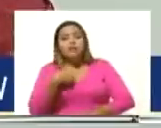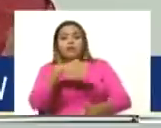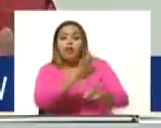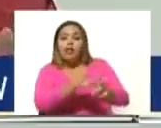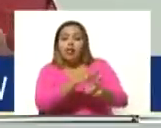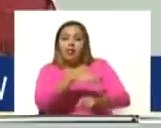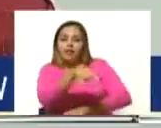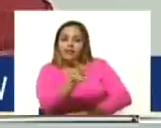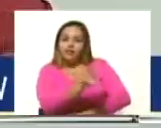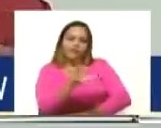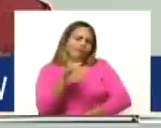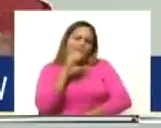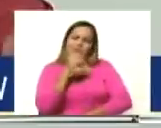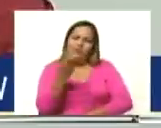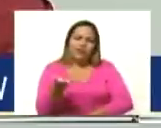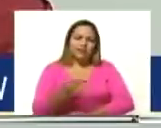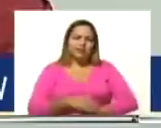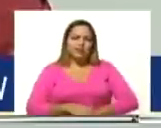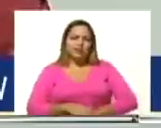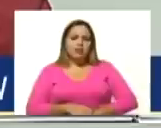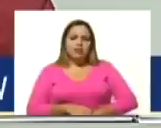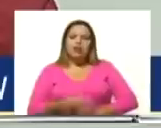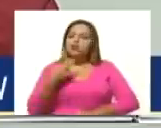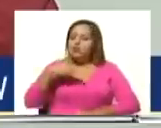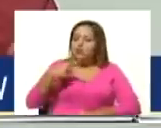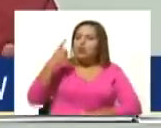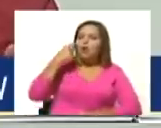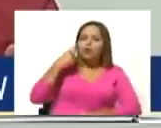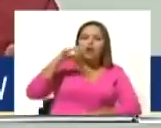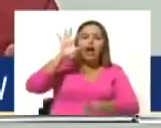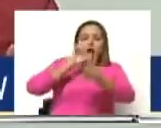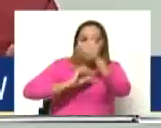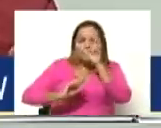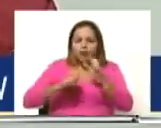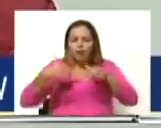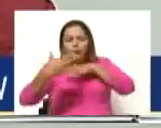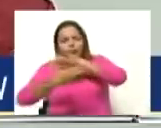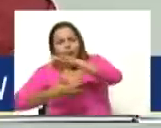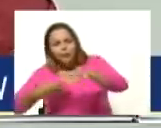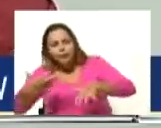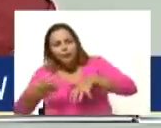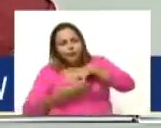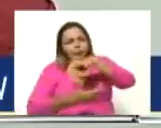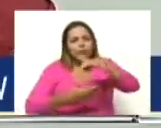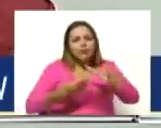estamos acostumbrados a navegar en aguas turbulentas. Aprendimos del capitán más